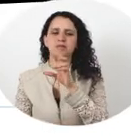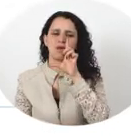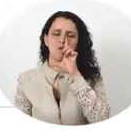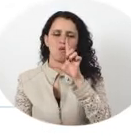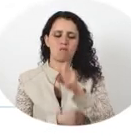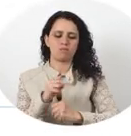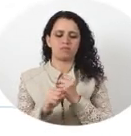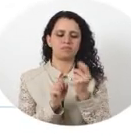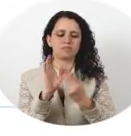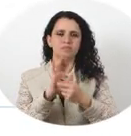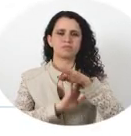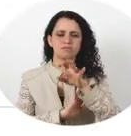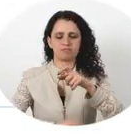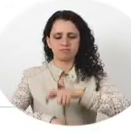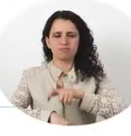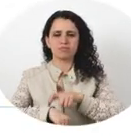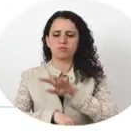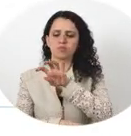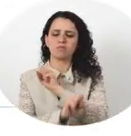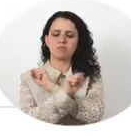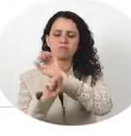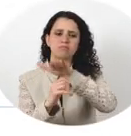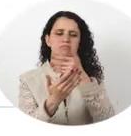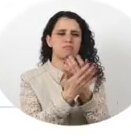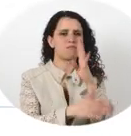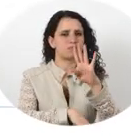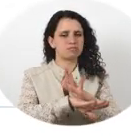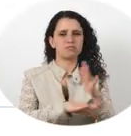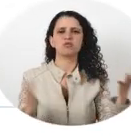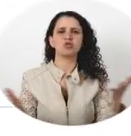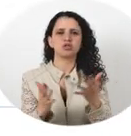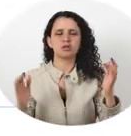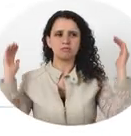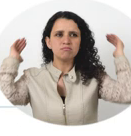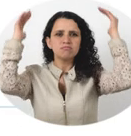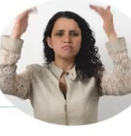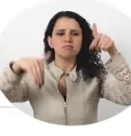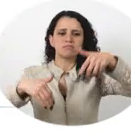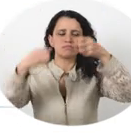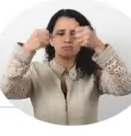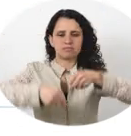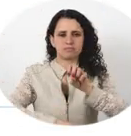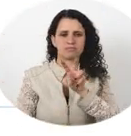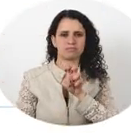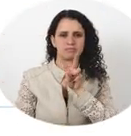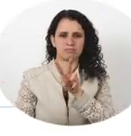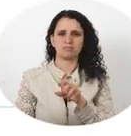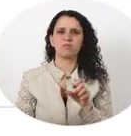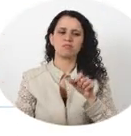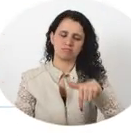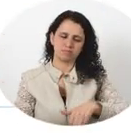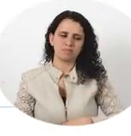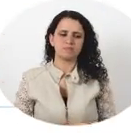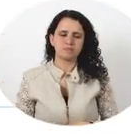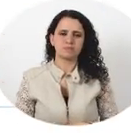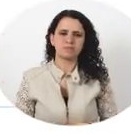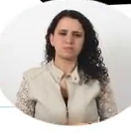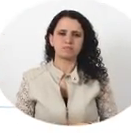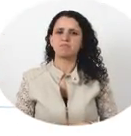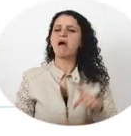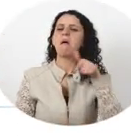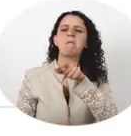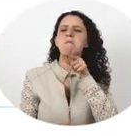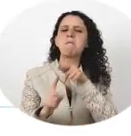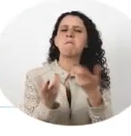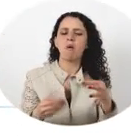2019 de 9 de la mañana a 4 de la tarde en el Auditorio Multipropósito de la sede calle 72-1186,